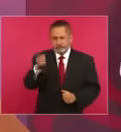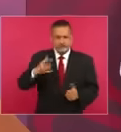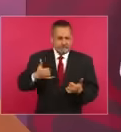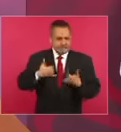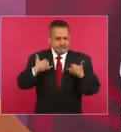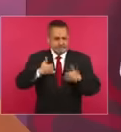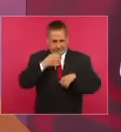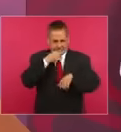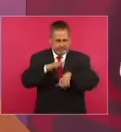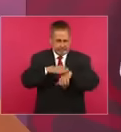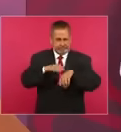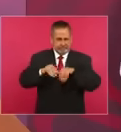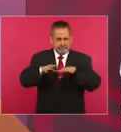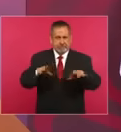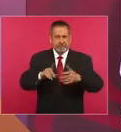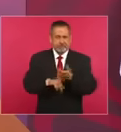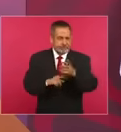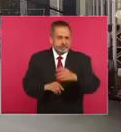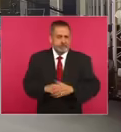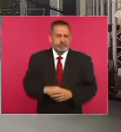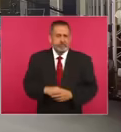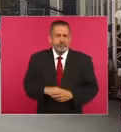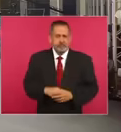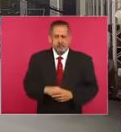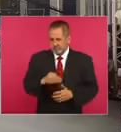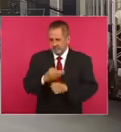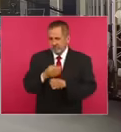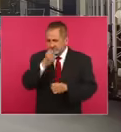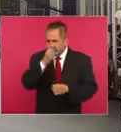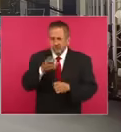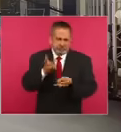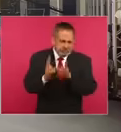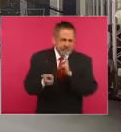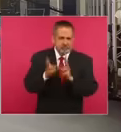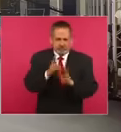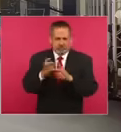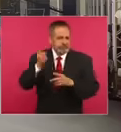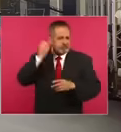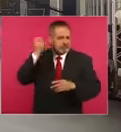jóvenes. Entonces son muy buenas estas